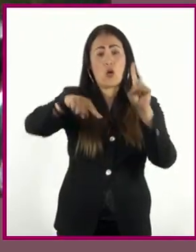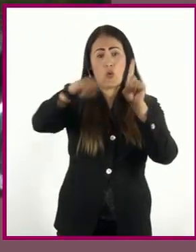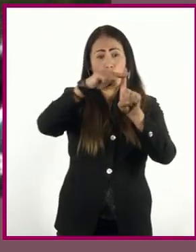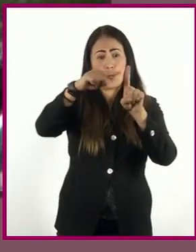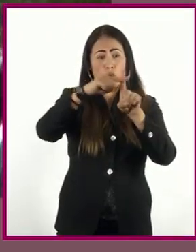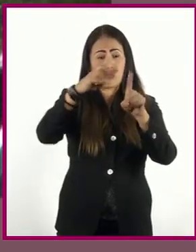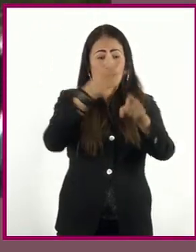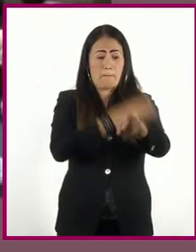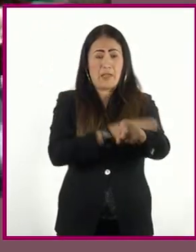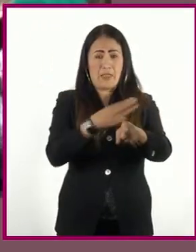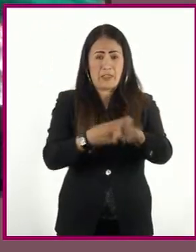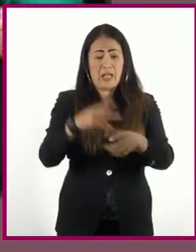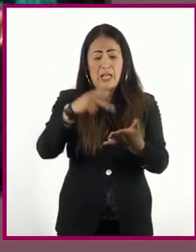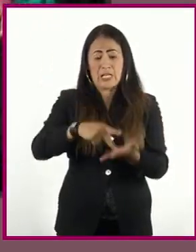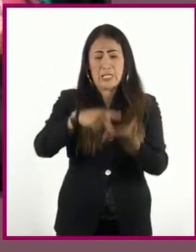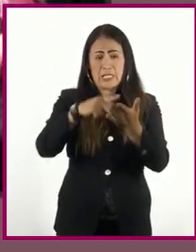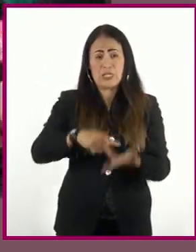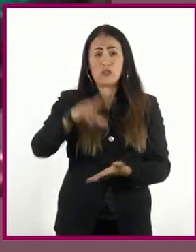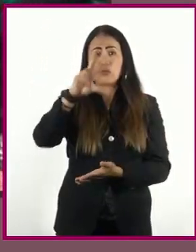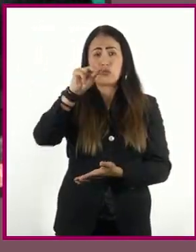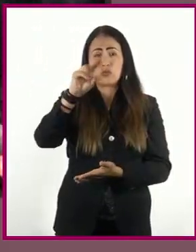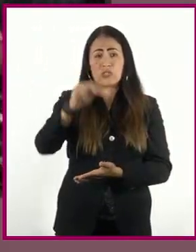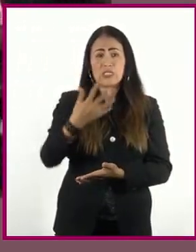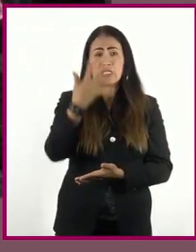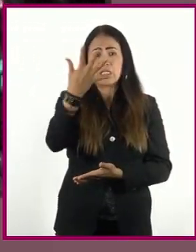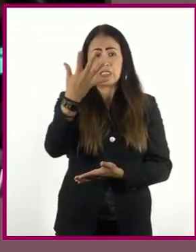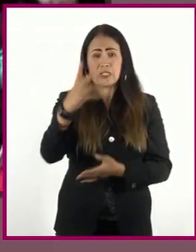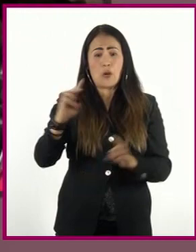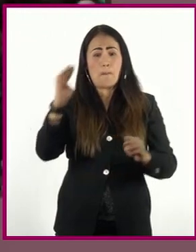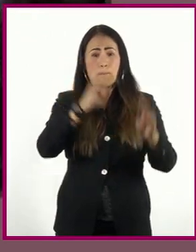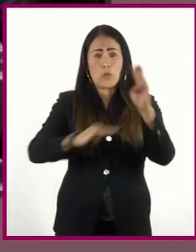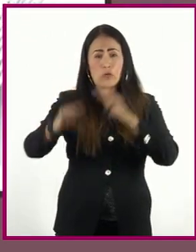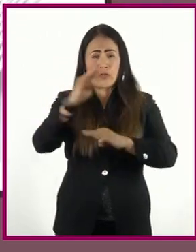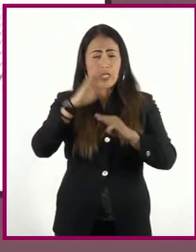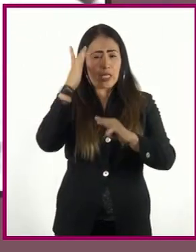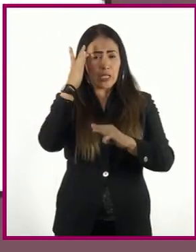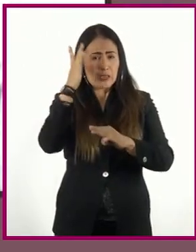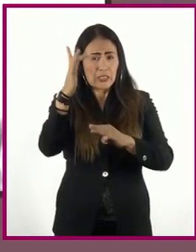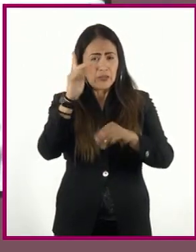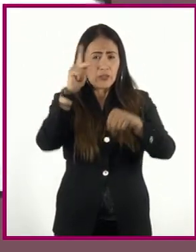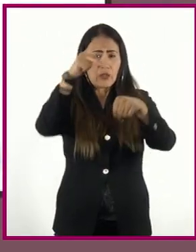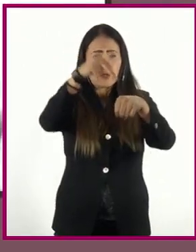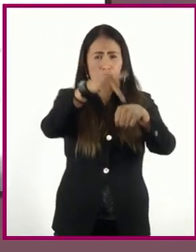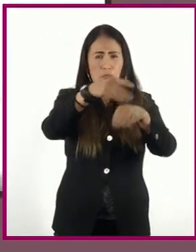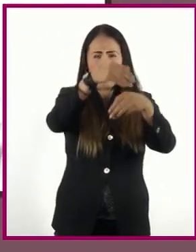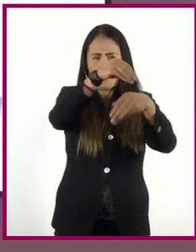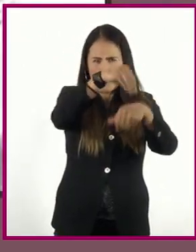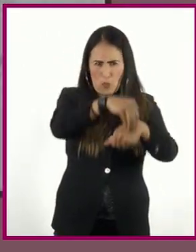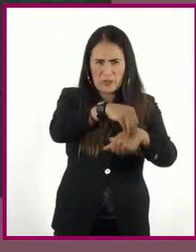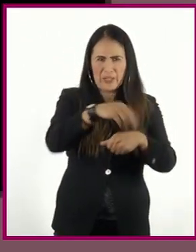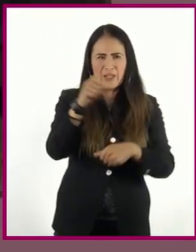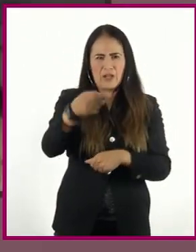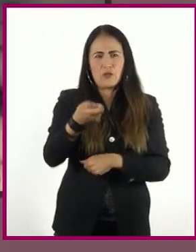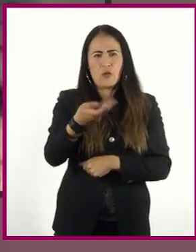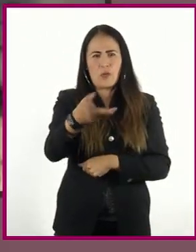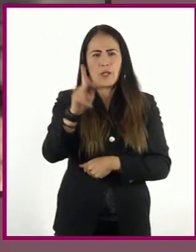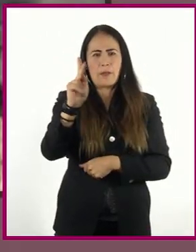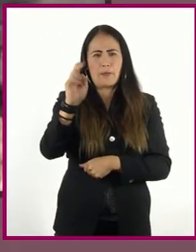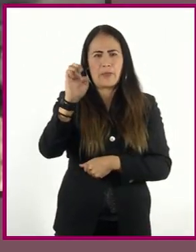de 85 kilos para colocarla en el Cerro Sagrado, hoy llamado Peña de Bernal.